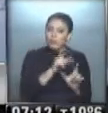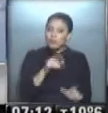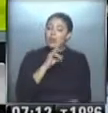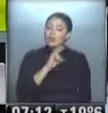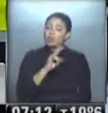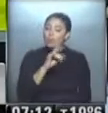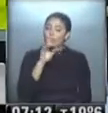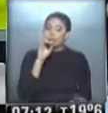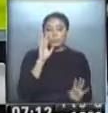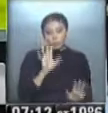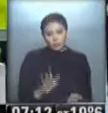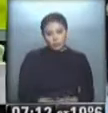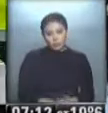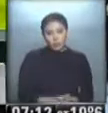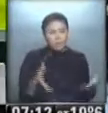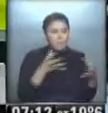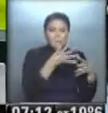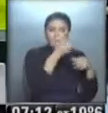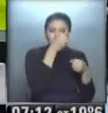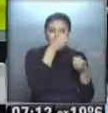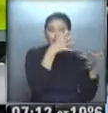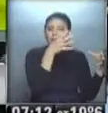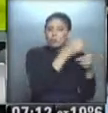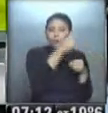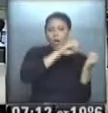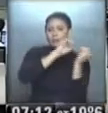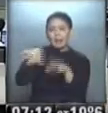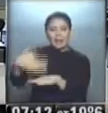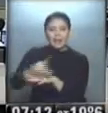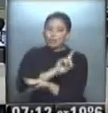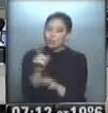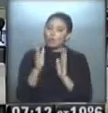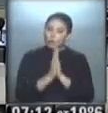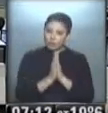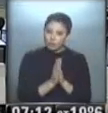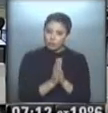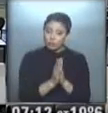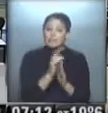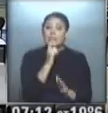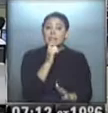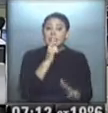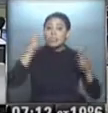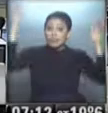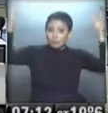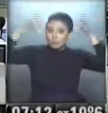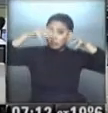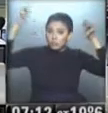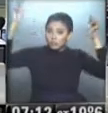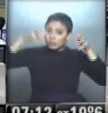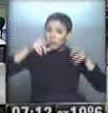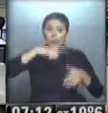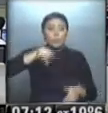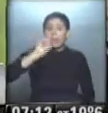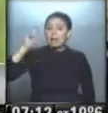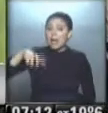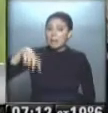sus recaudos, que no saque la basura, por favor, el día de hoy, y que si se larga a llover y caminan por la